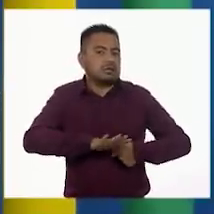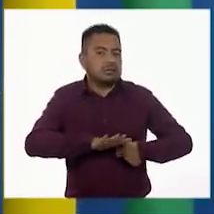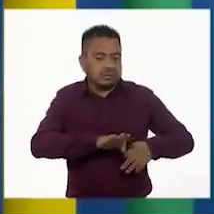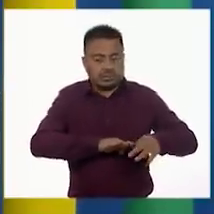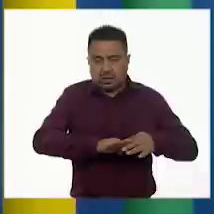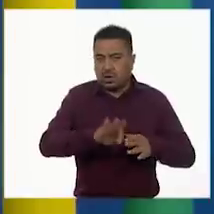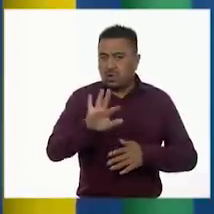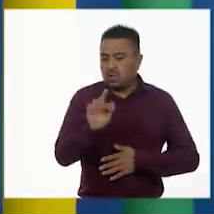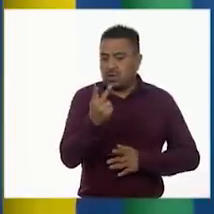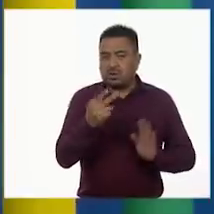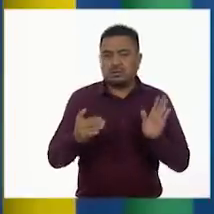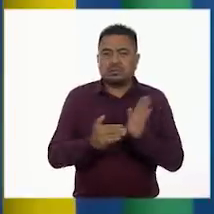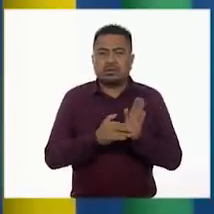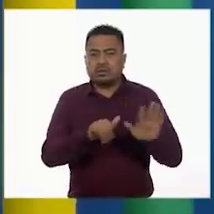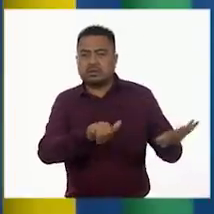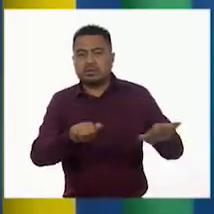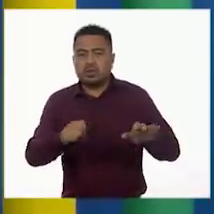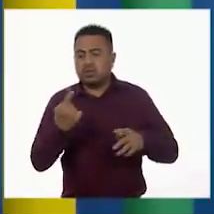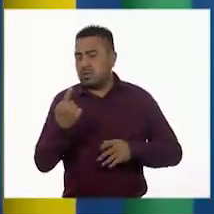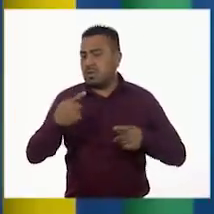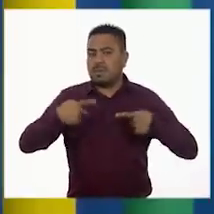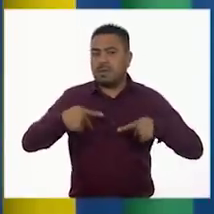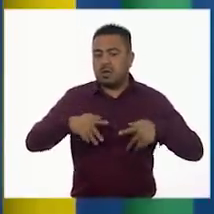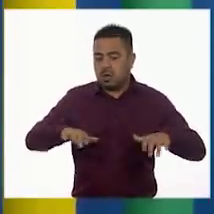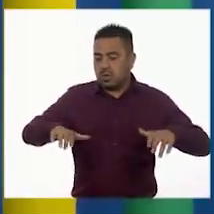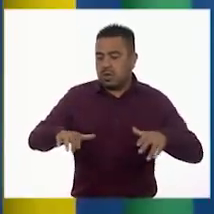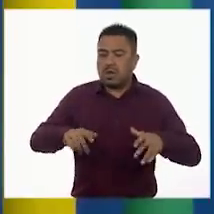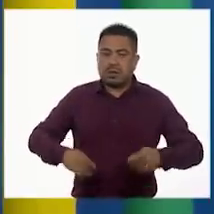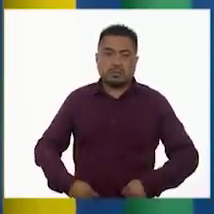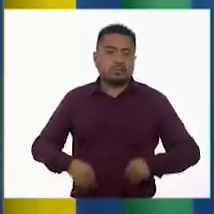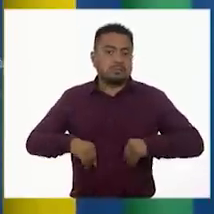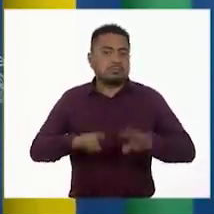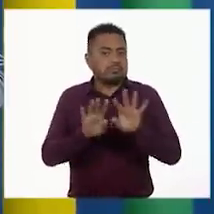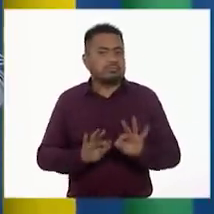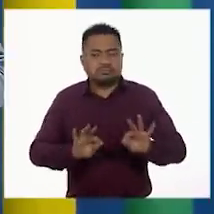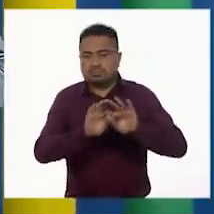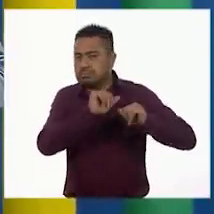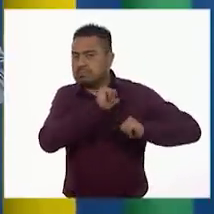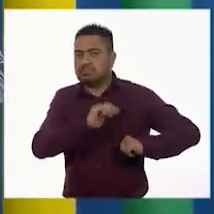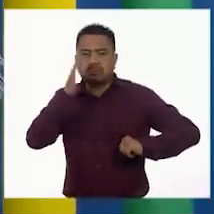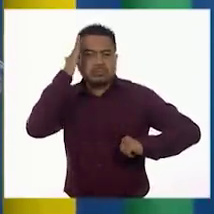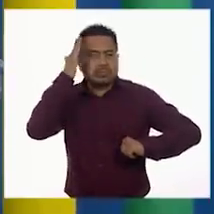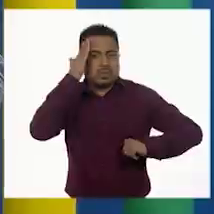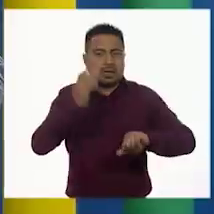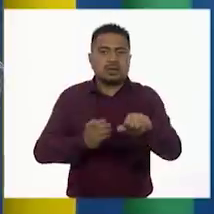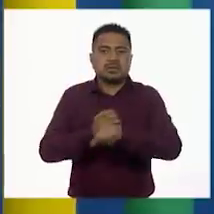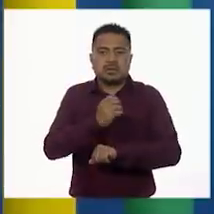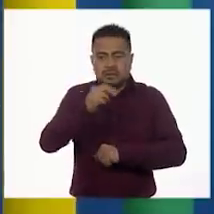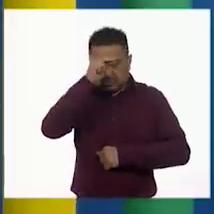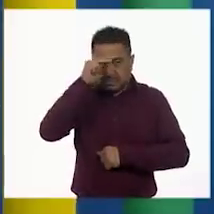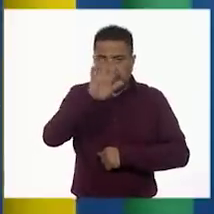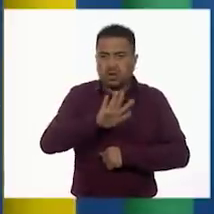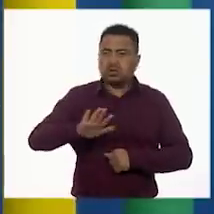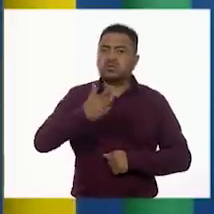de 42,601 personas que habitan principalmente en los estados